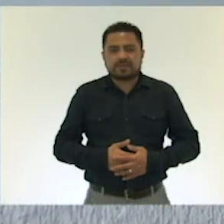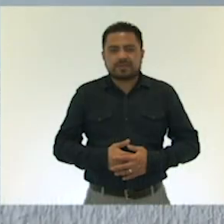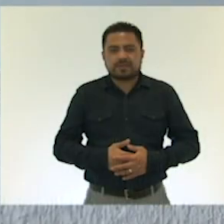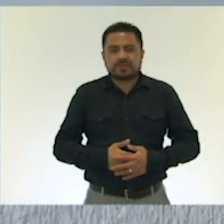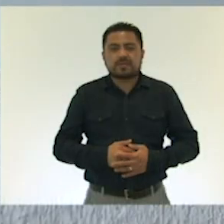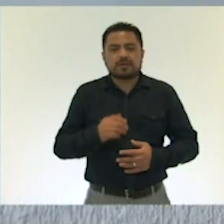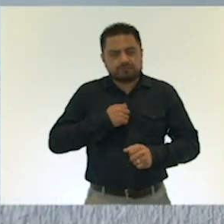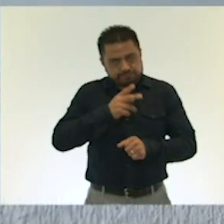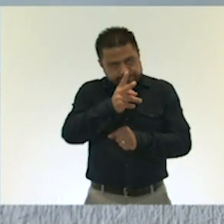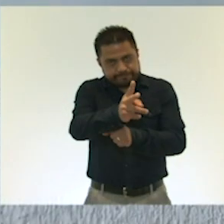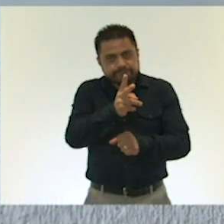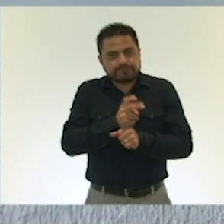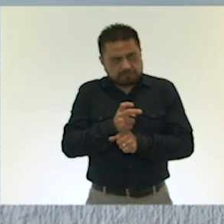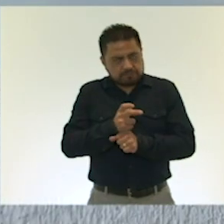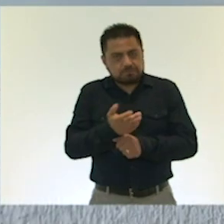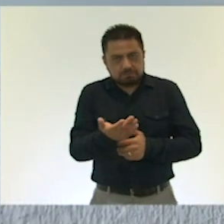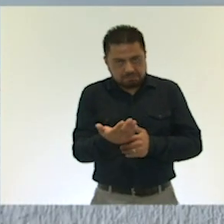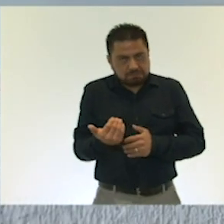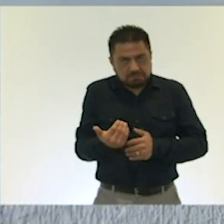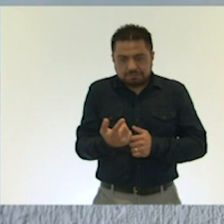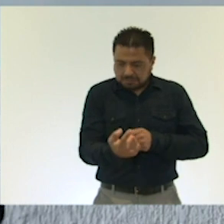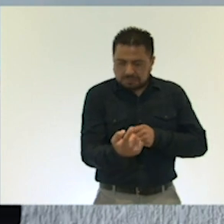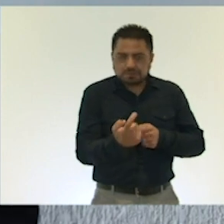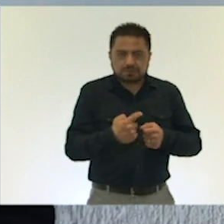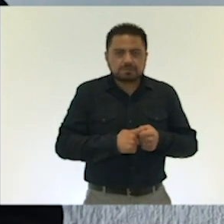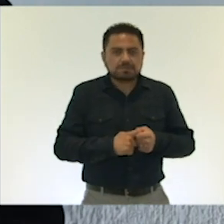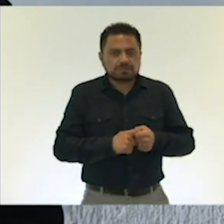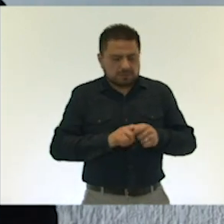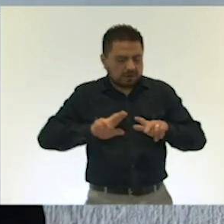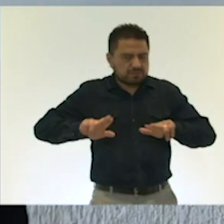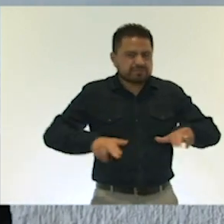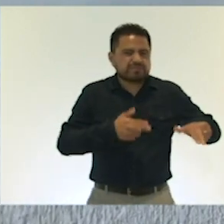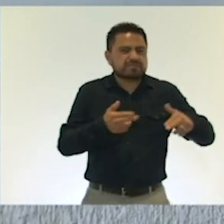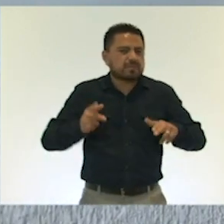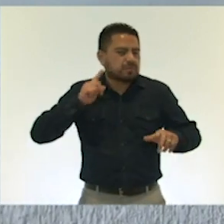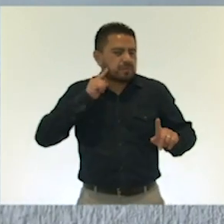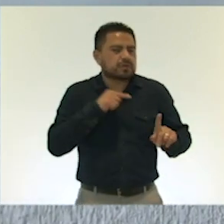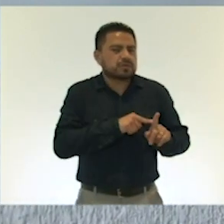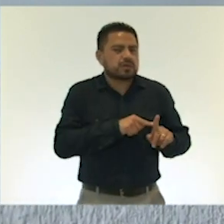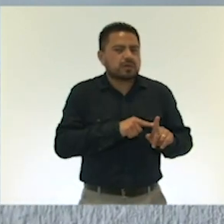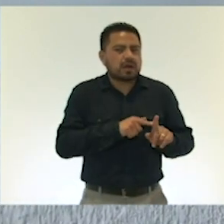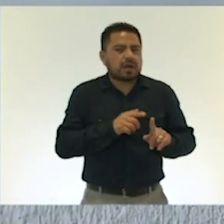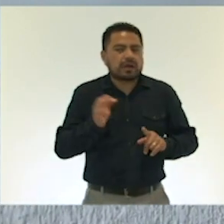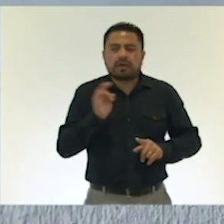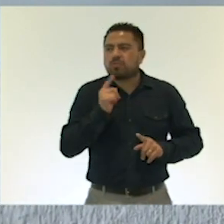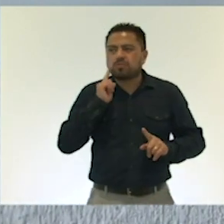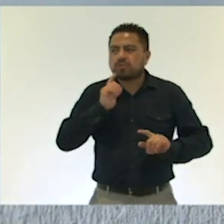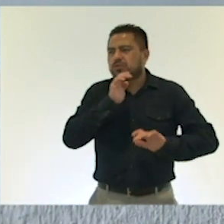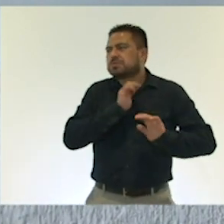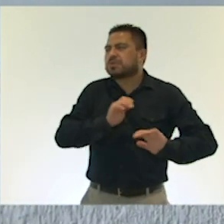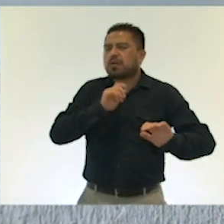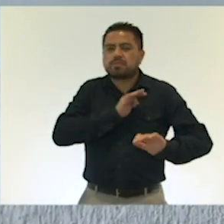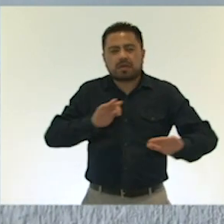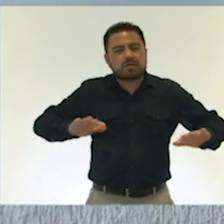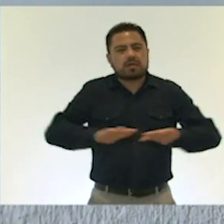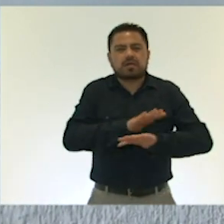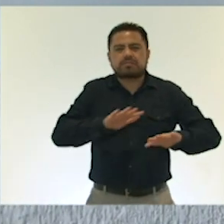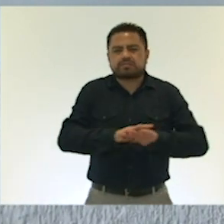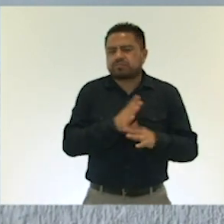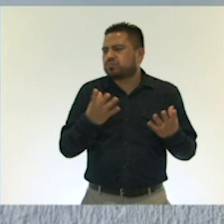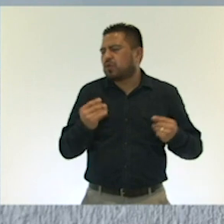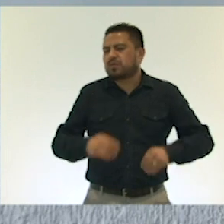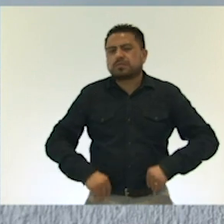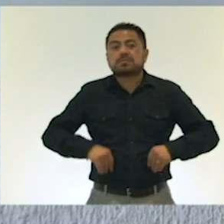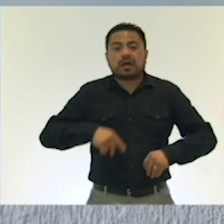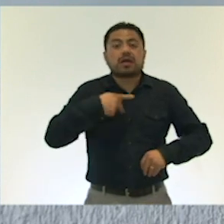Los invito cordialmente a que formen parte de esta gran orquesta. En este caso, la música puede cambiar bastante su